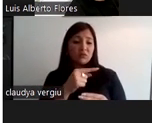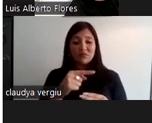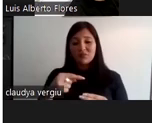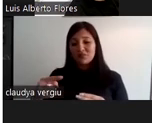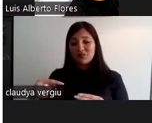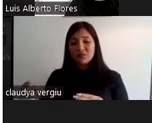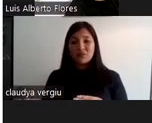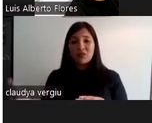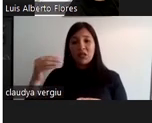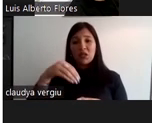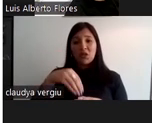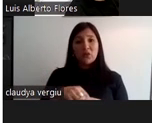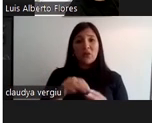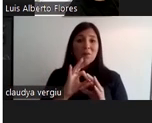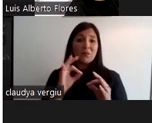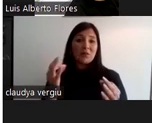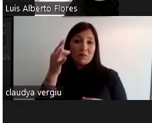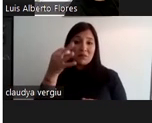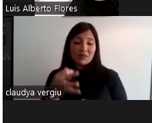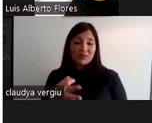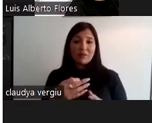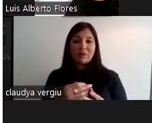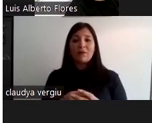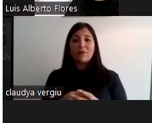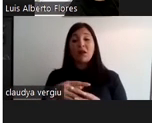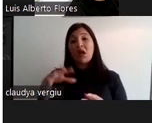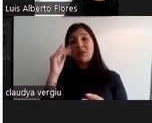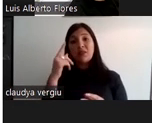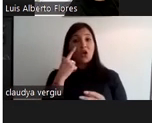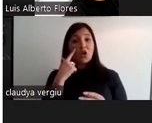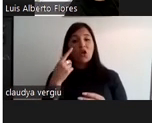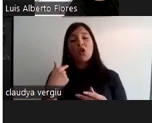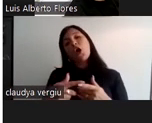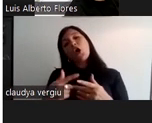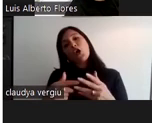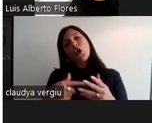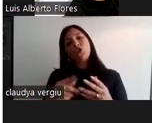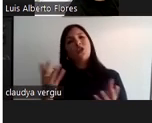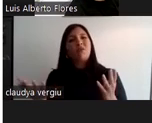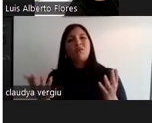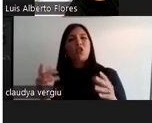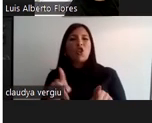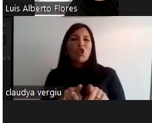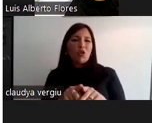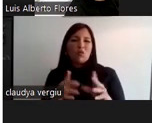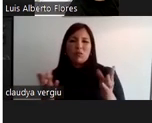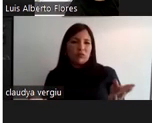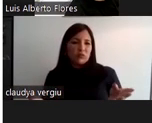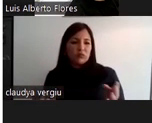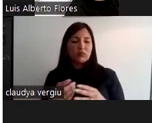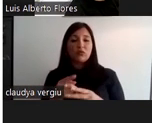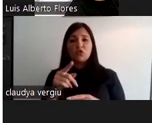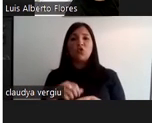Incluyendo los principales que ya siempre has visto de repente o conoces De repente y otros destinos no convencionales en donde tú puedas